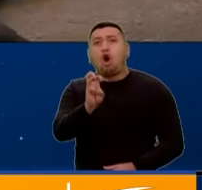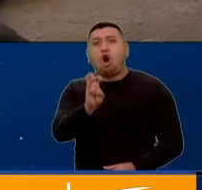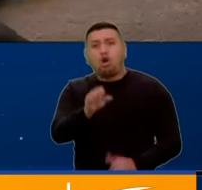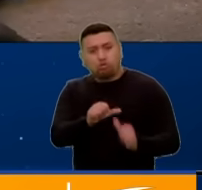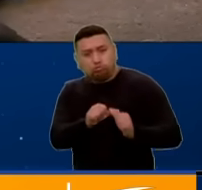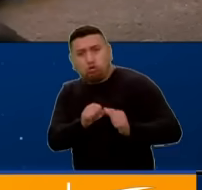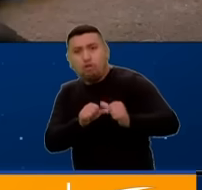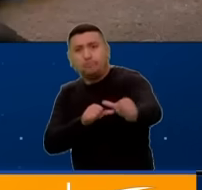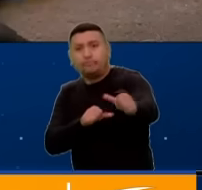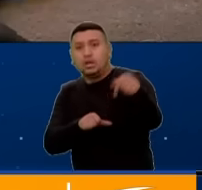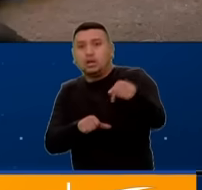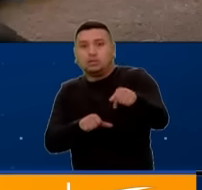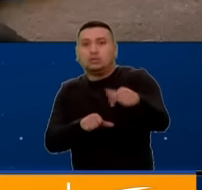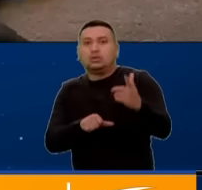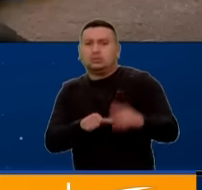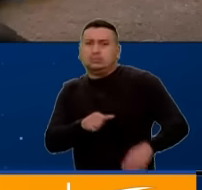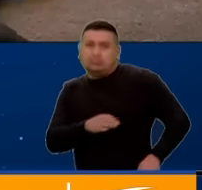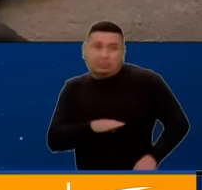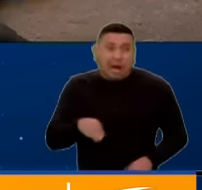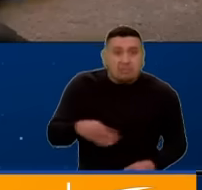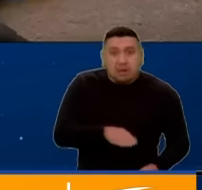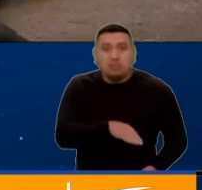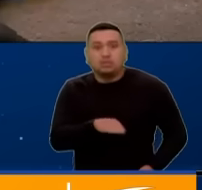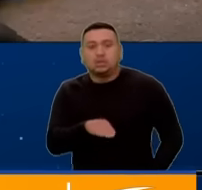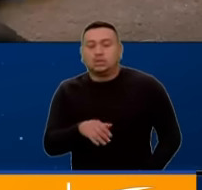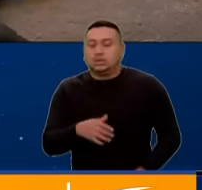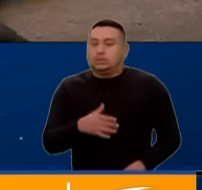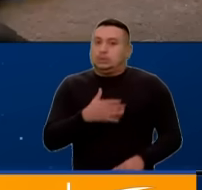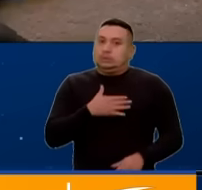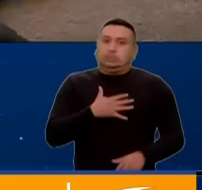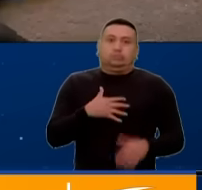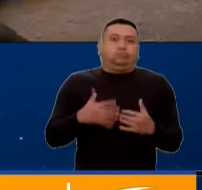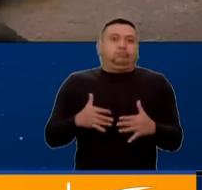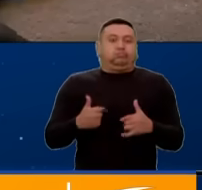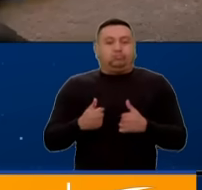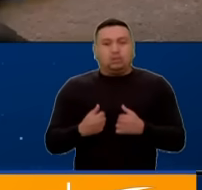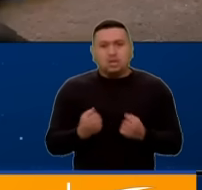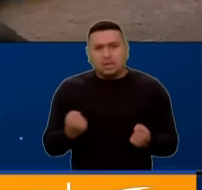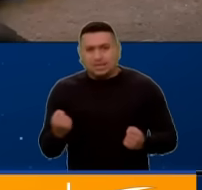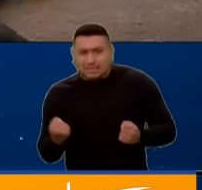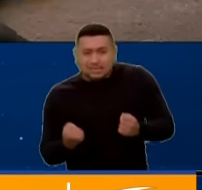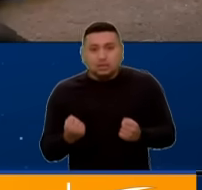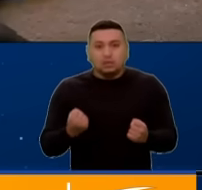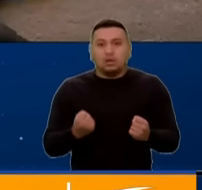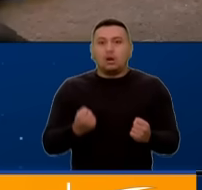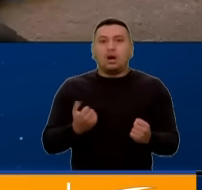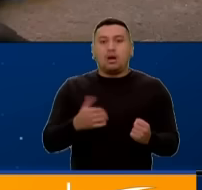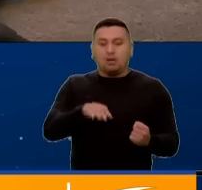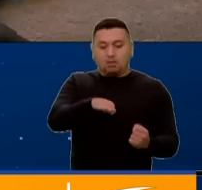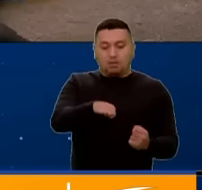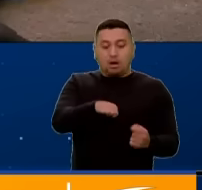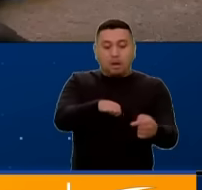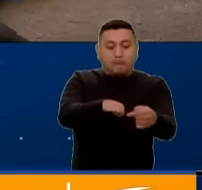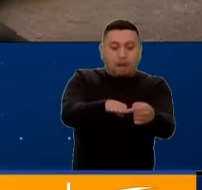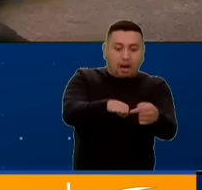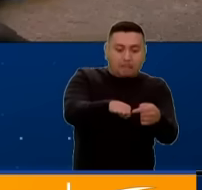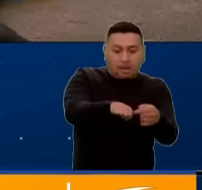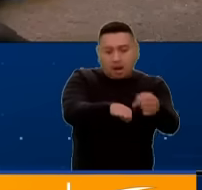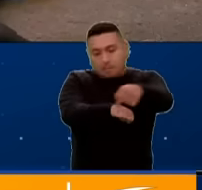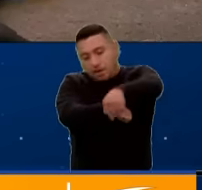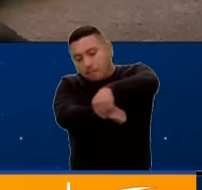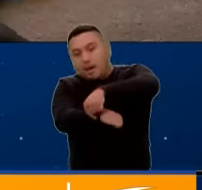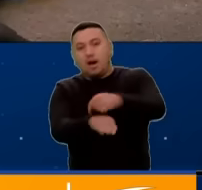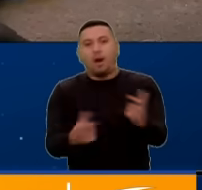ya yo pierdo el control del vehículo, porque ya iban las llantas, 3 de las 4 llantas fueron impactadas,